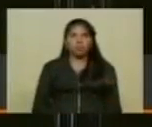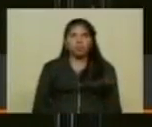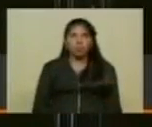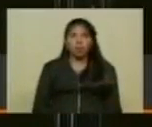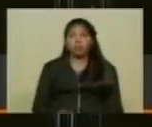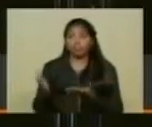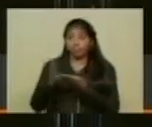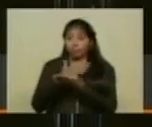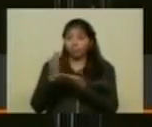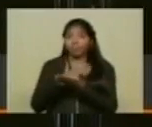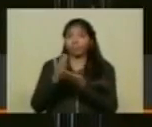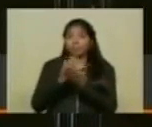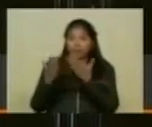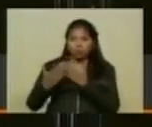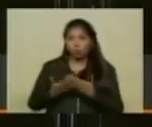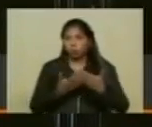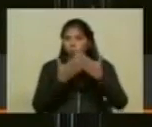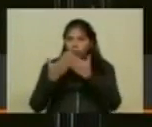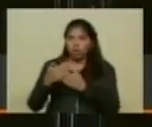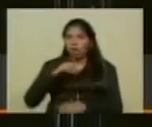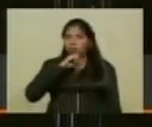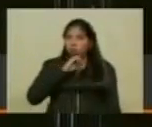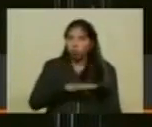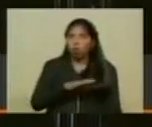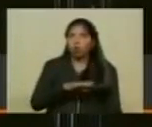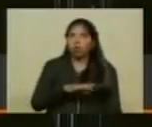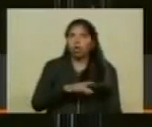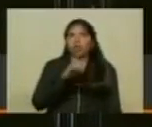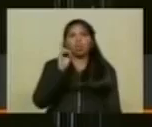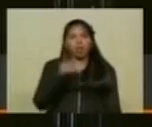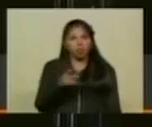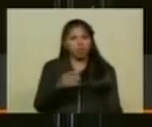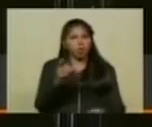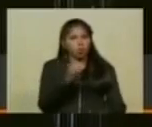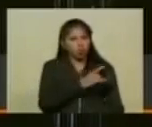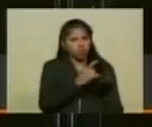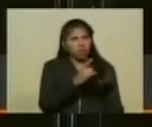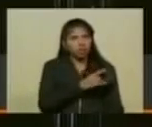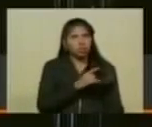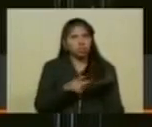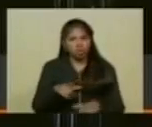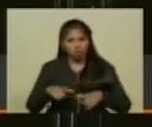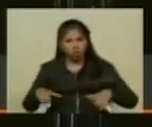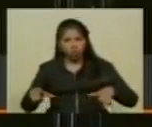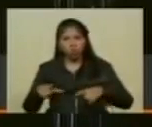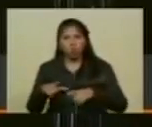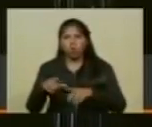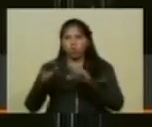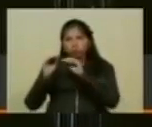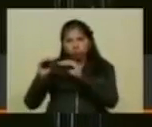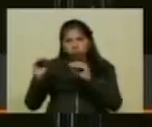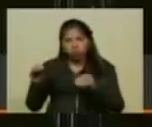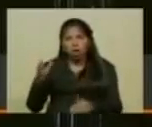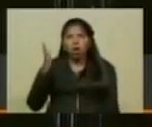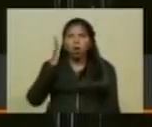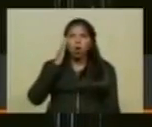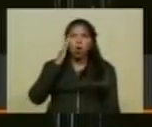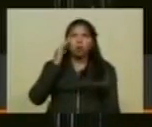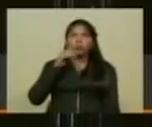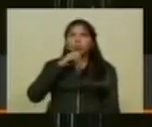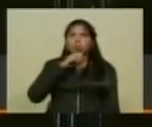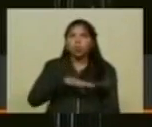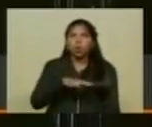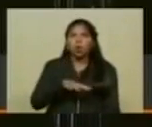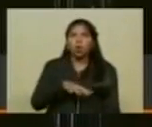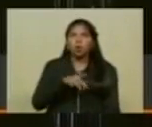y así debemos hacerlo en las academias, en la universidad, en las unidades militares, conocer bien la historia